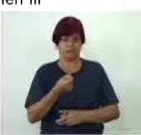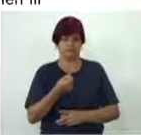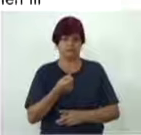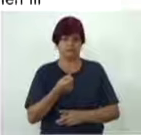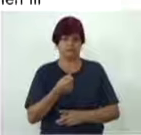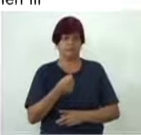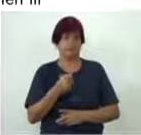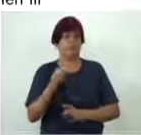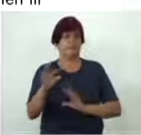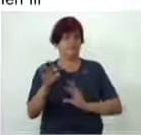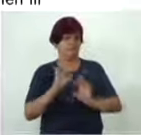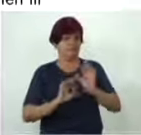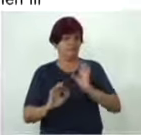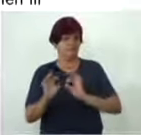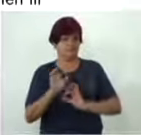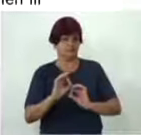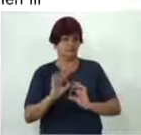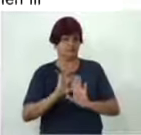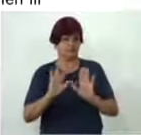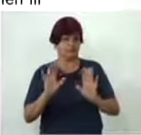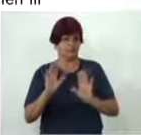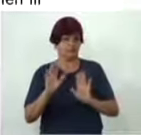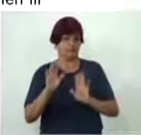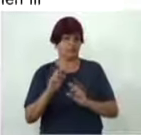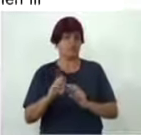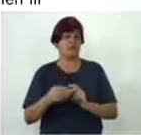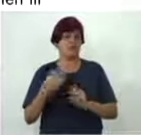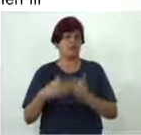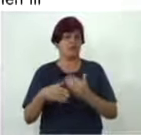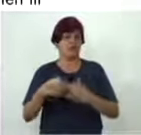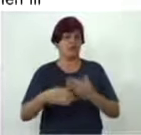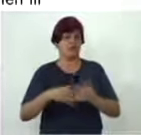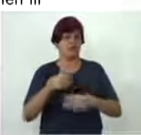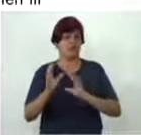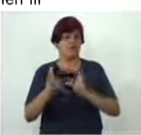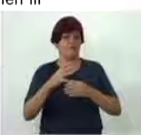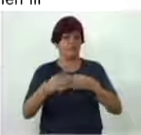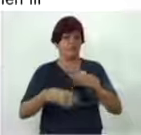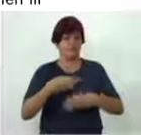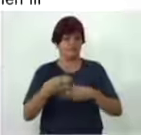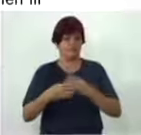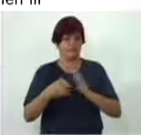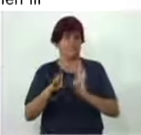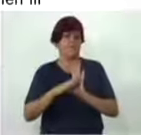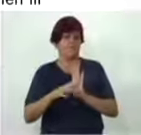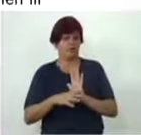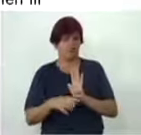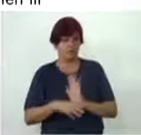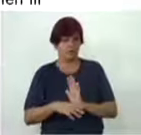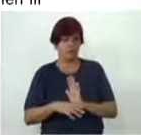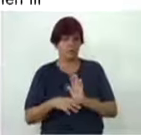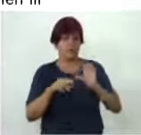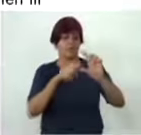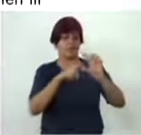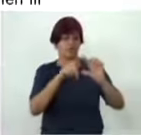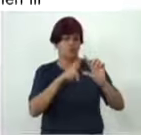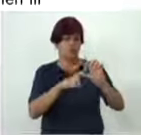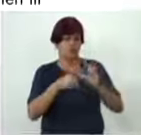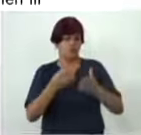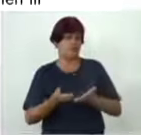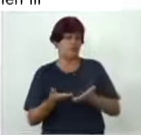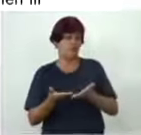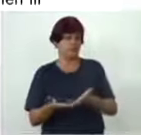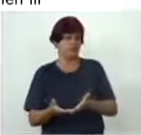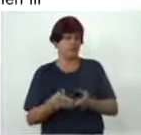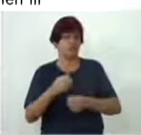a partir de la selección que hicimos del tipo de actividad que vamos a presentar, que es una actividad programada, y el contenido que vamos a presentar,